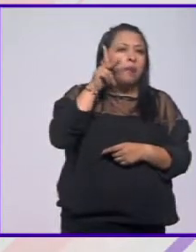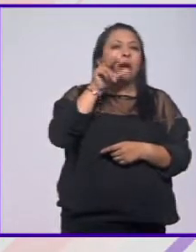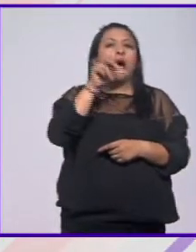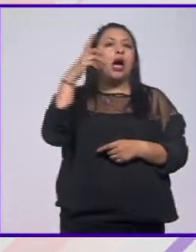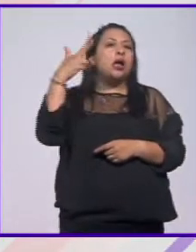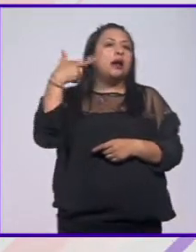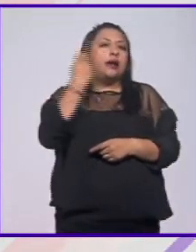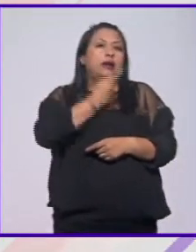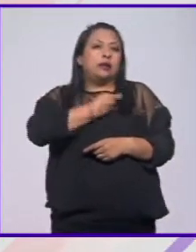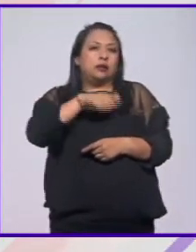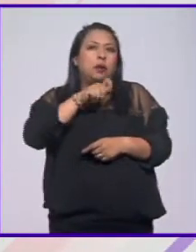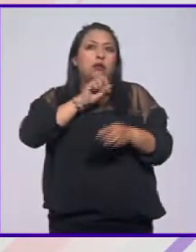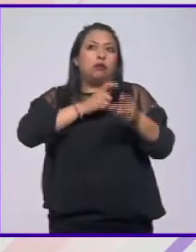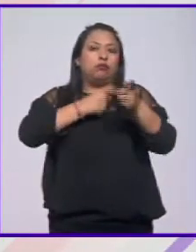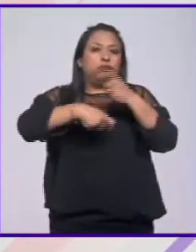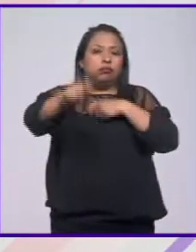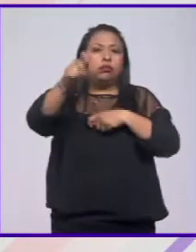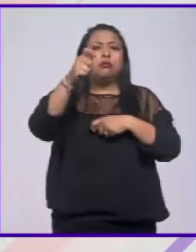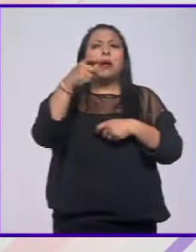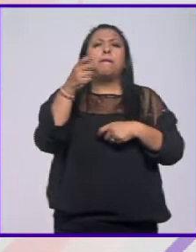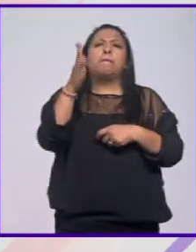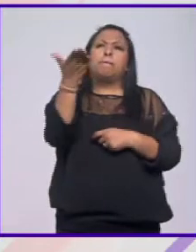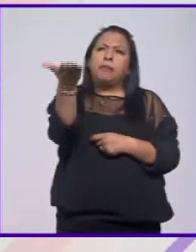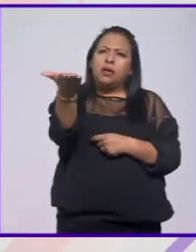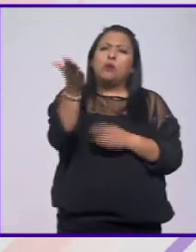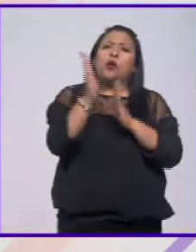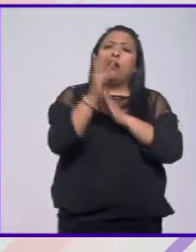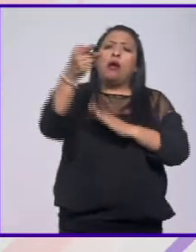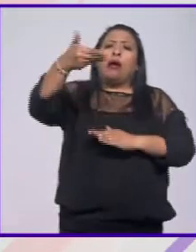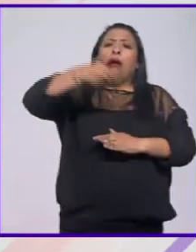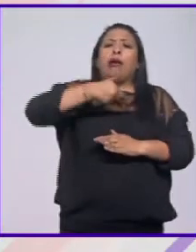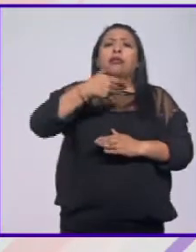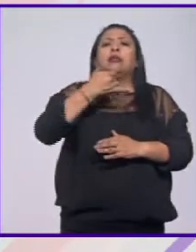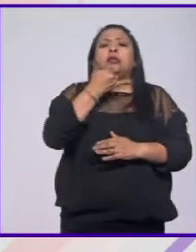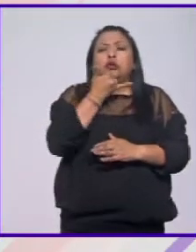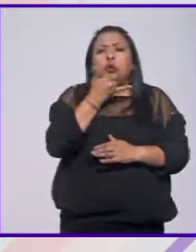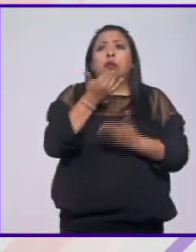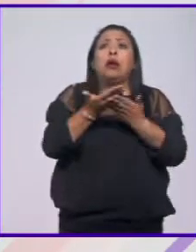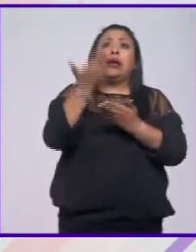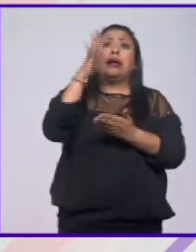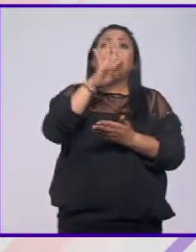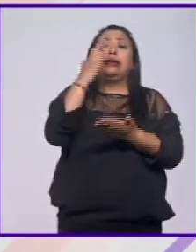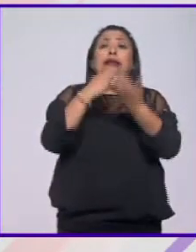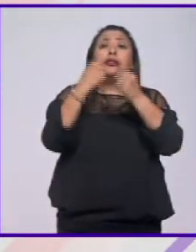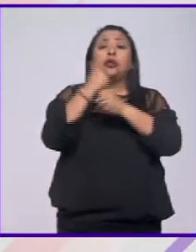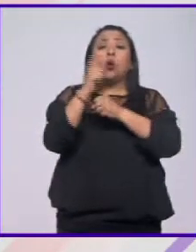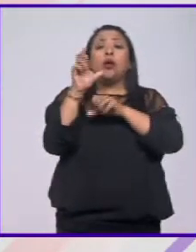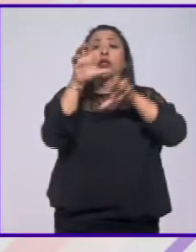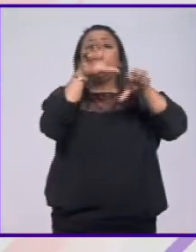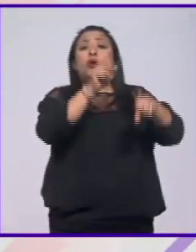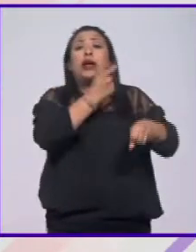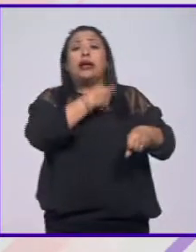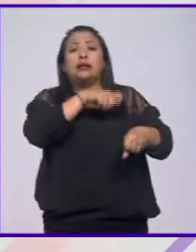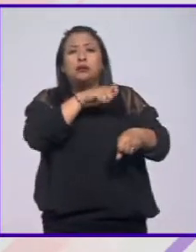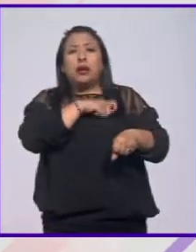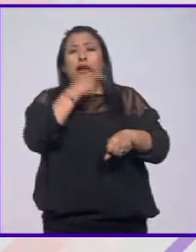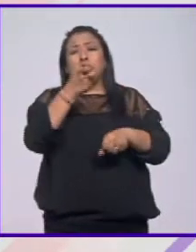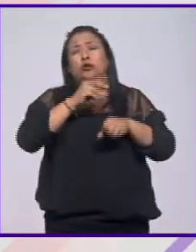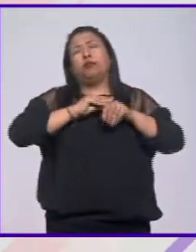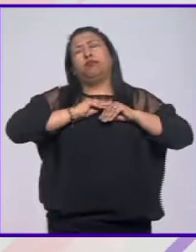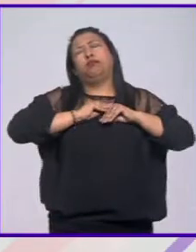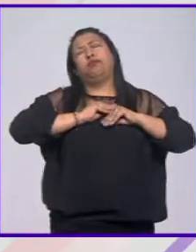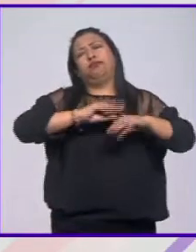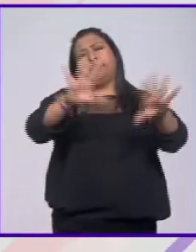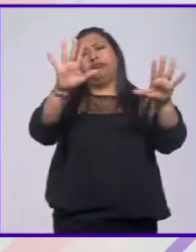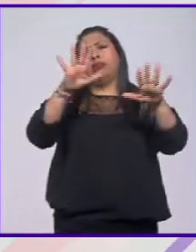los reyes de España pidiendo una disculpa por lo que sucedió hace 500 años durante la conquista española. Esto se ha vuelto viral,